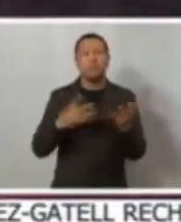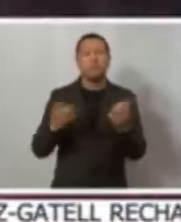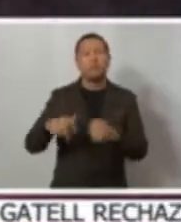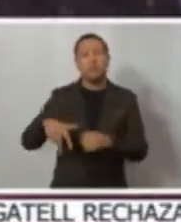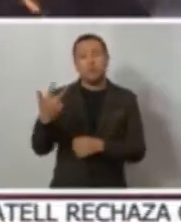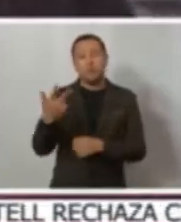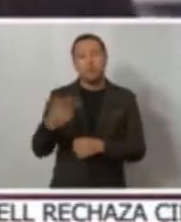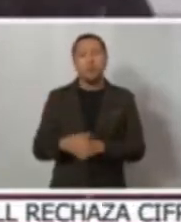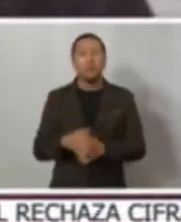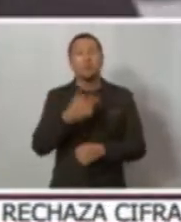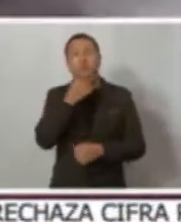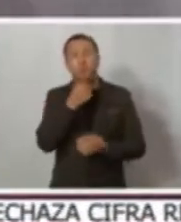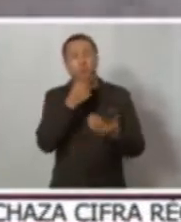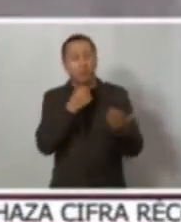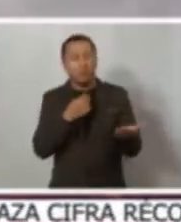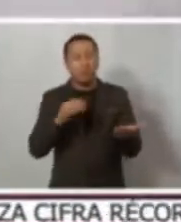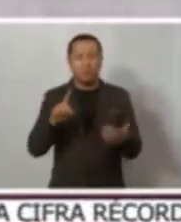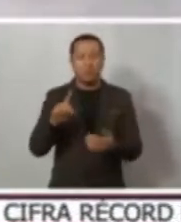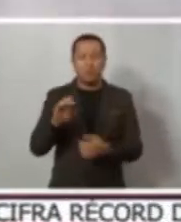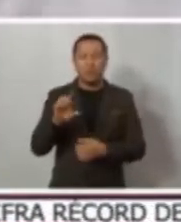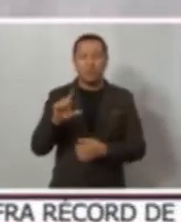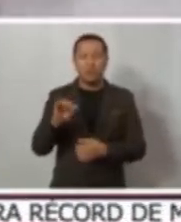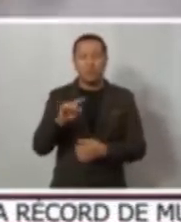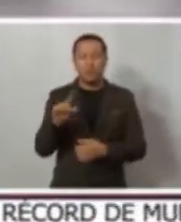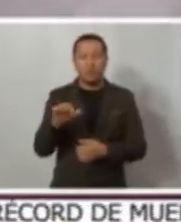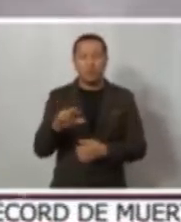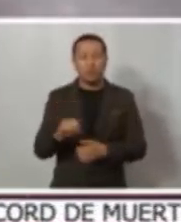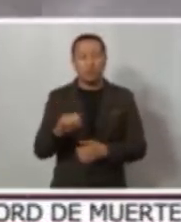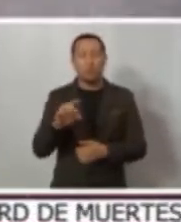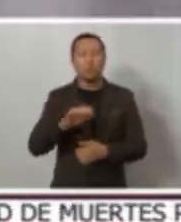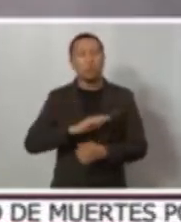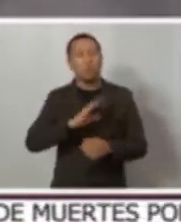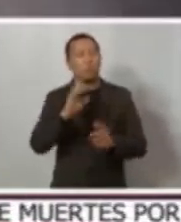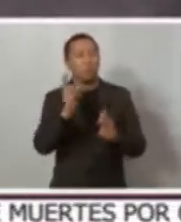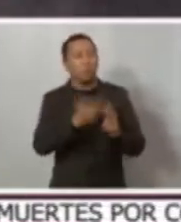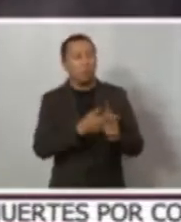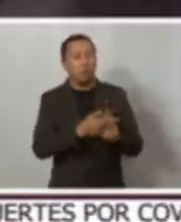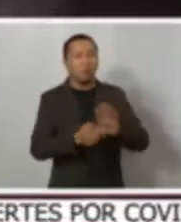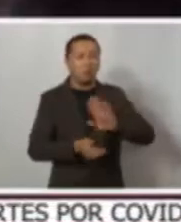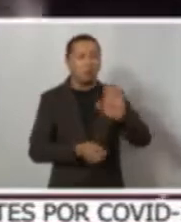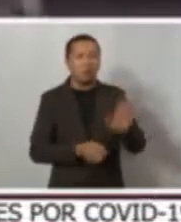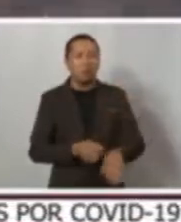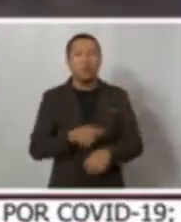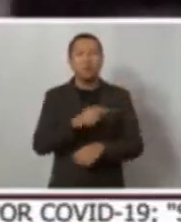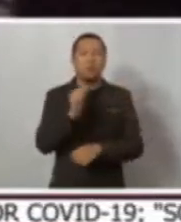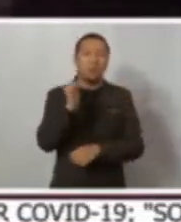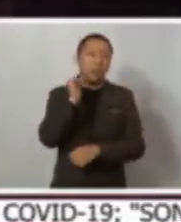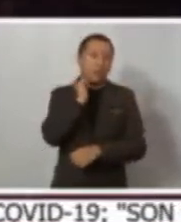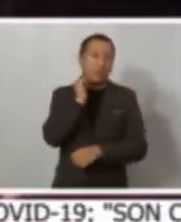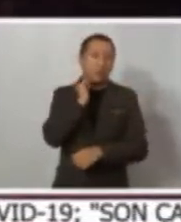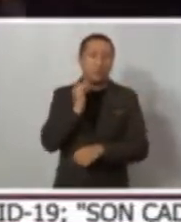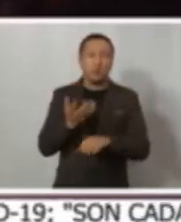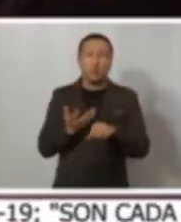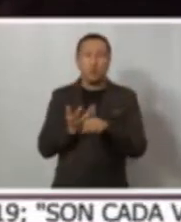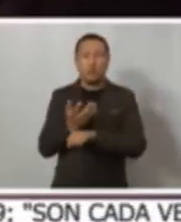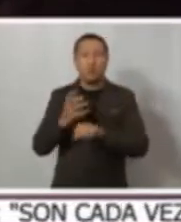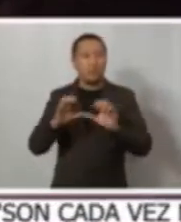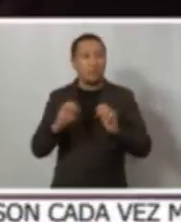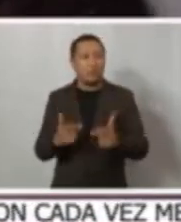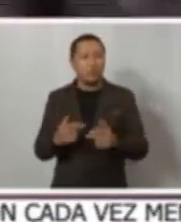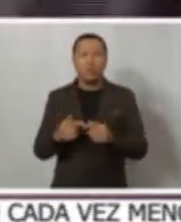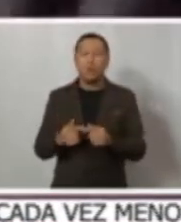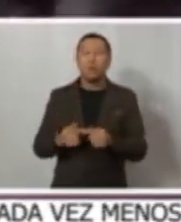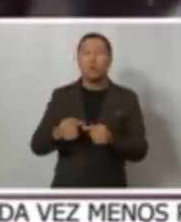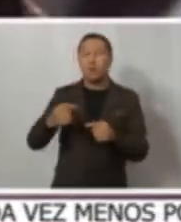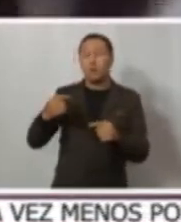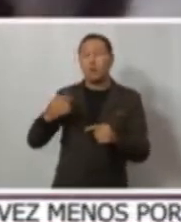muere asesinado Belisario Domínguez Palencia, senador por el estado de Chiapas, 14 días después de haber pronunciado un discurso